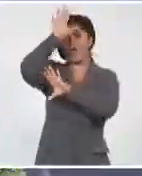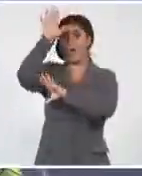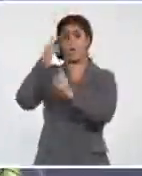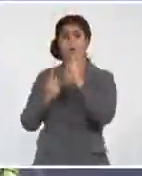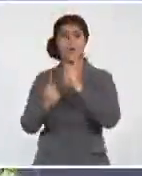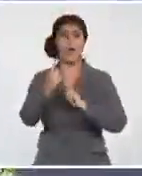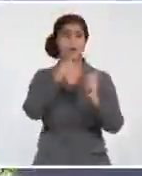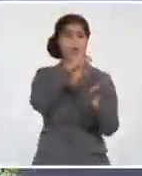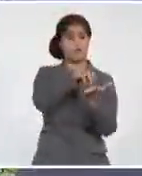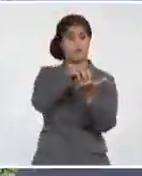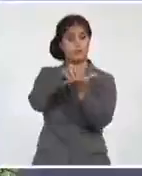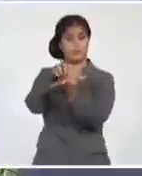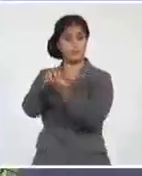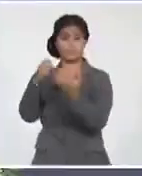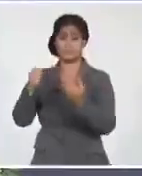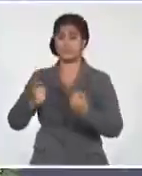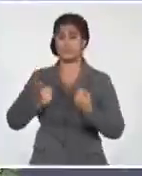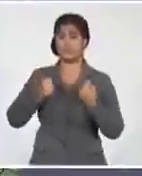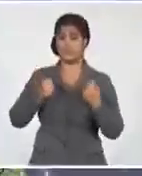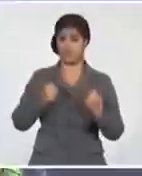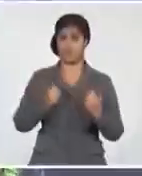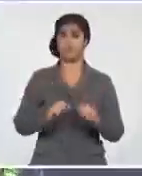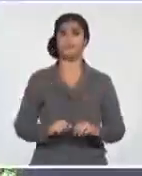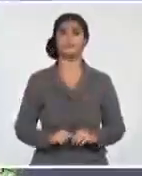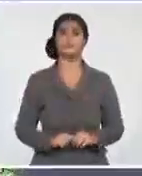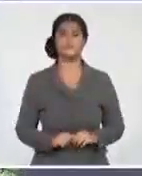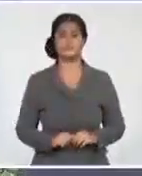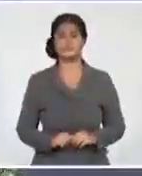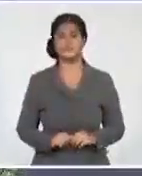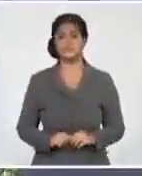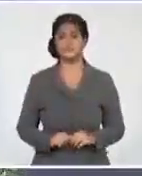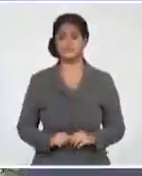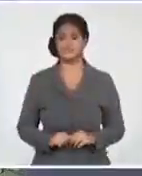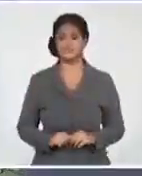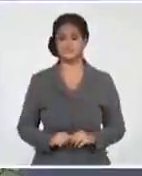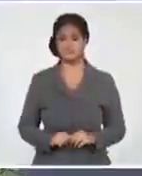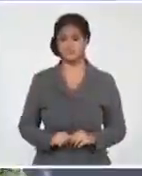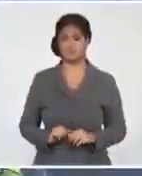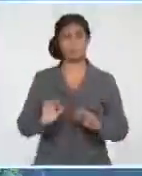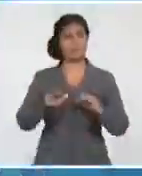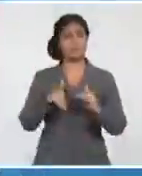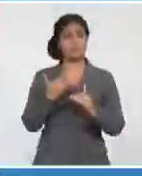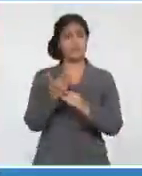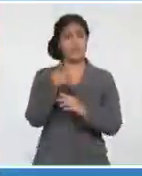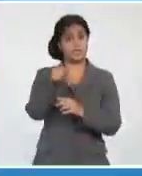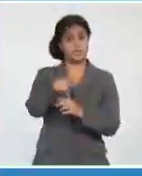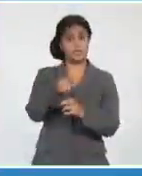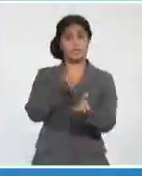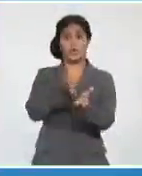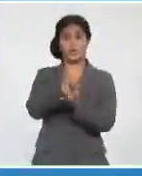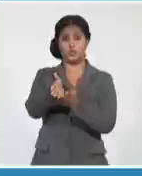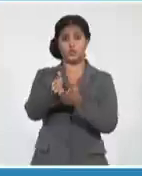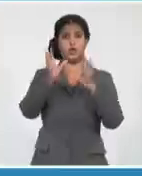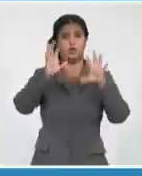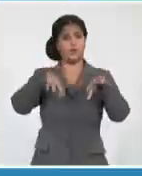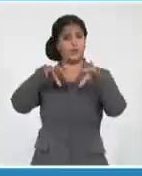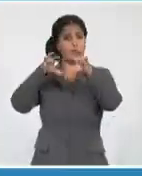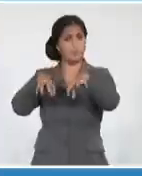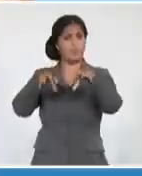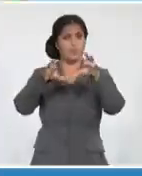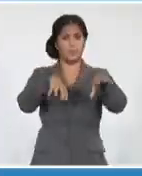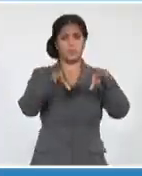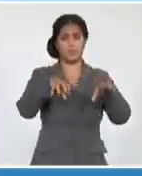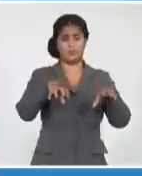datos que se incrementan también en zonas de la costa norte y el interior de la región occidental para hoy se mantienen las condiciones de inestabilidad atmosférica estará con